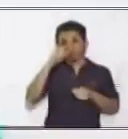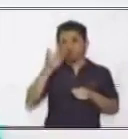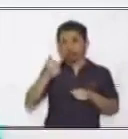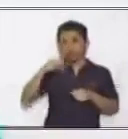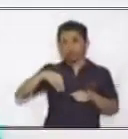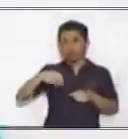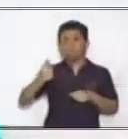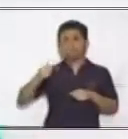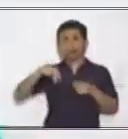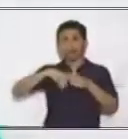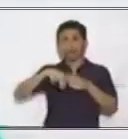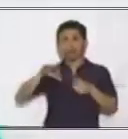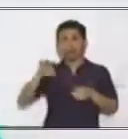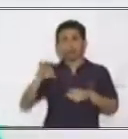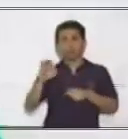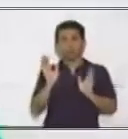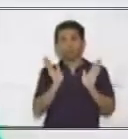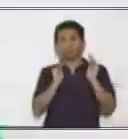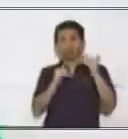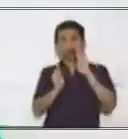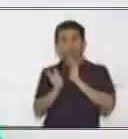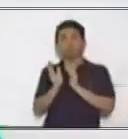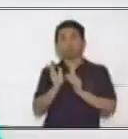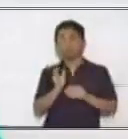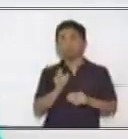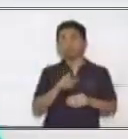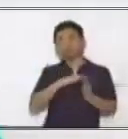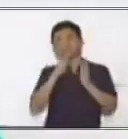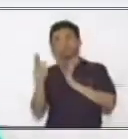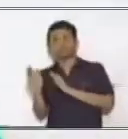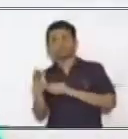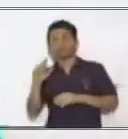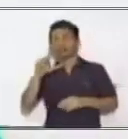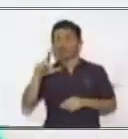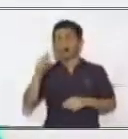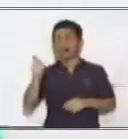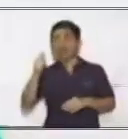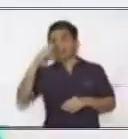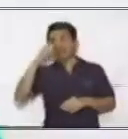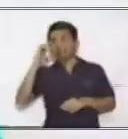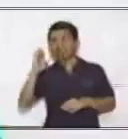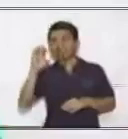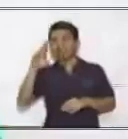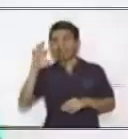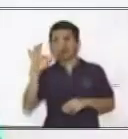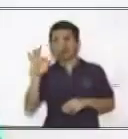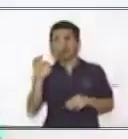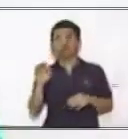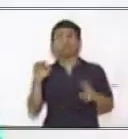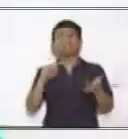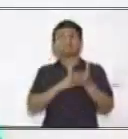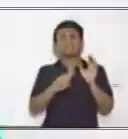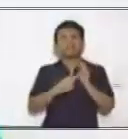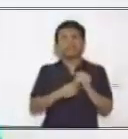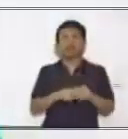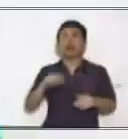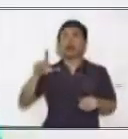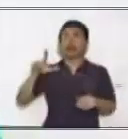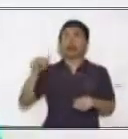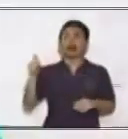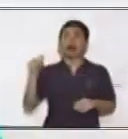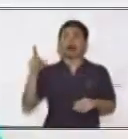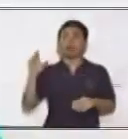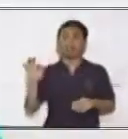Entonces, X es igual y látero es lado. O sea que el equilátero es aquel triángulo que tiene los